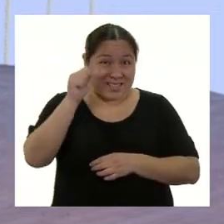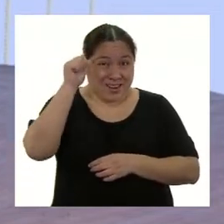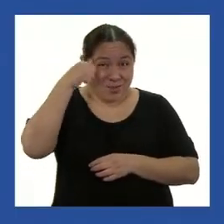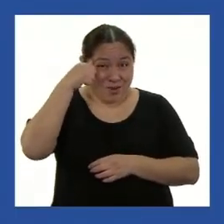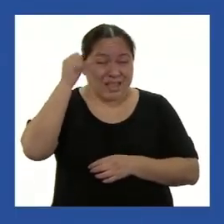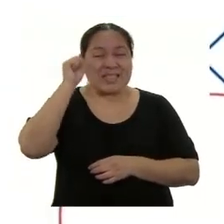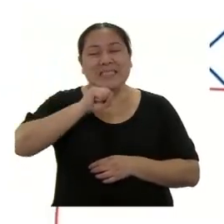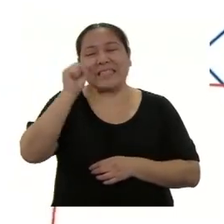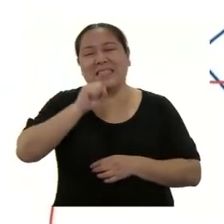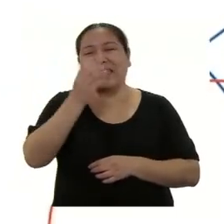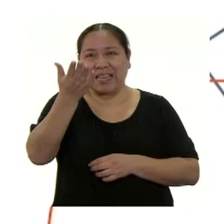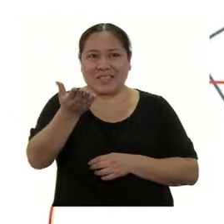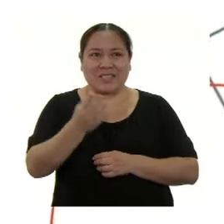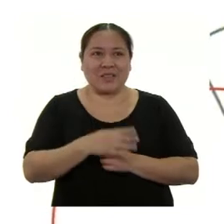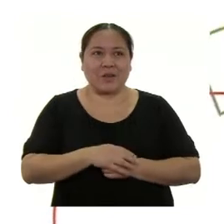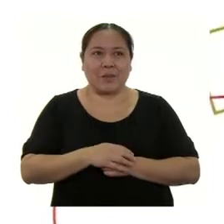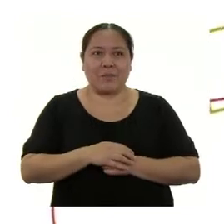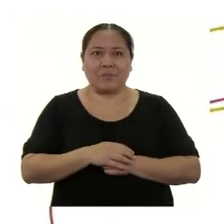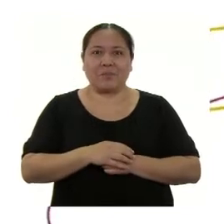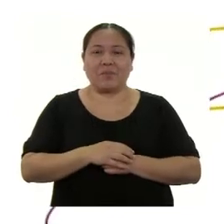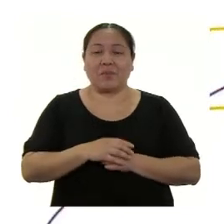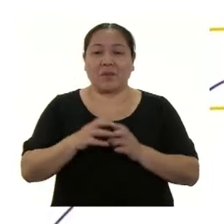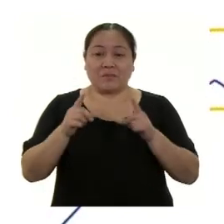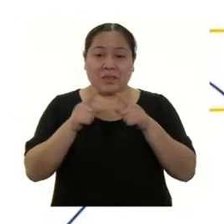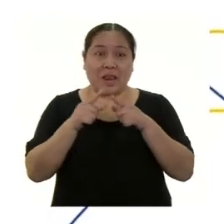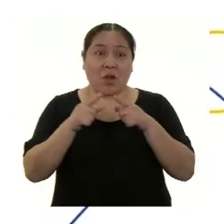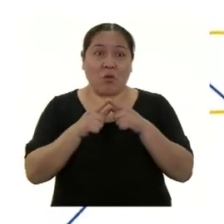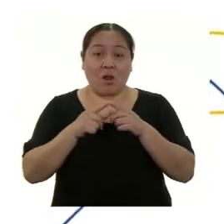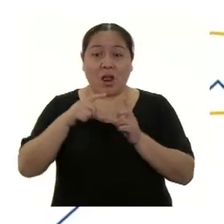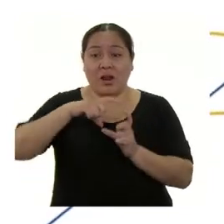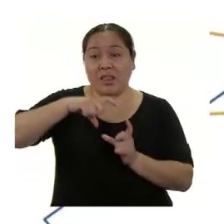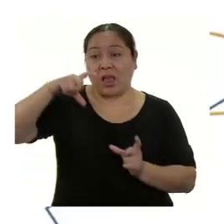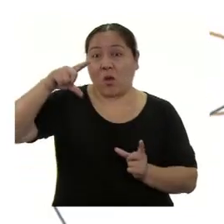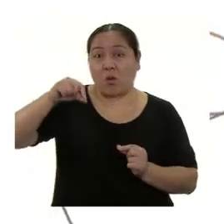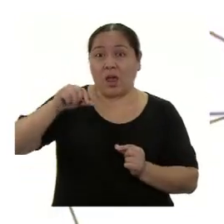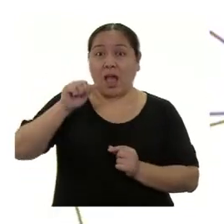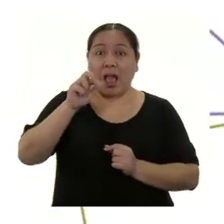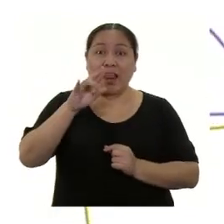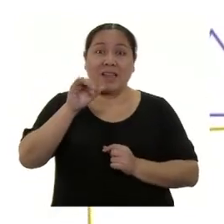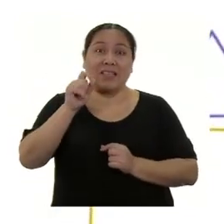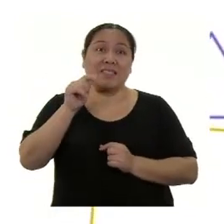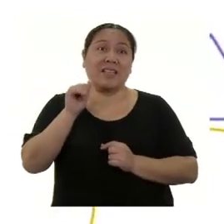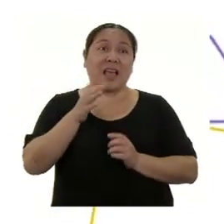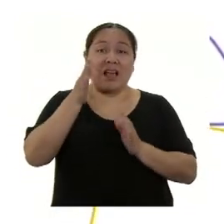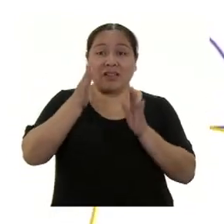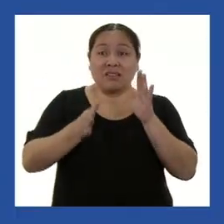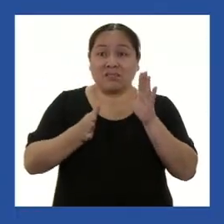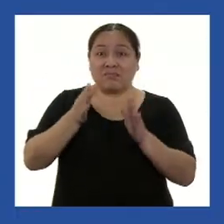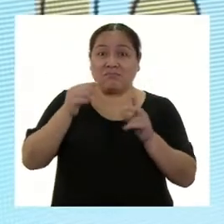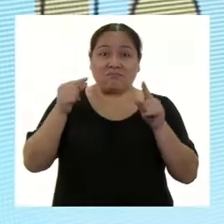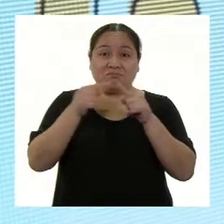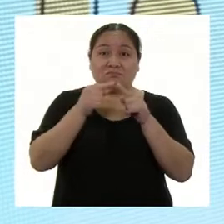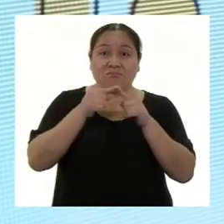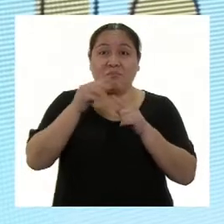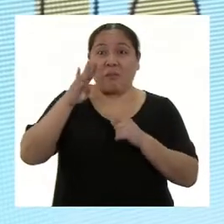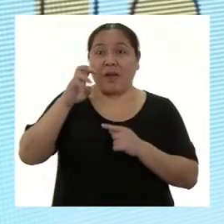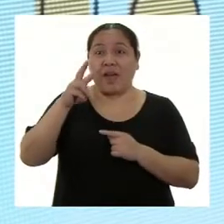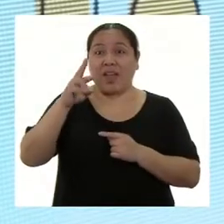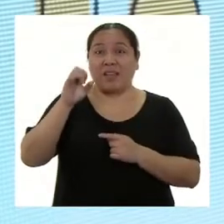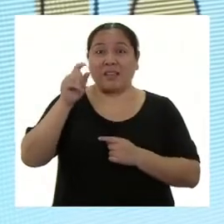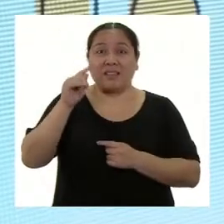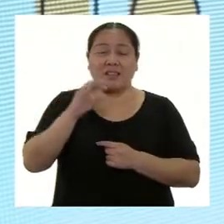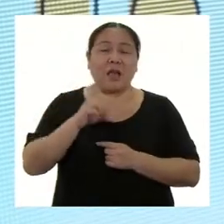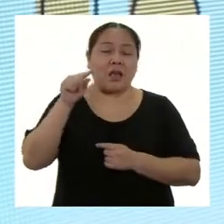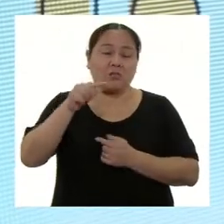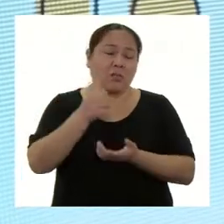Claro, eso mismo. Prismas triangulares, rectangular, aristas, vértices. Bueno, el punto es que eso me